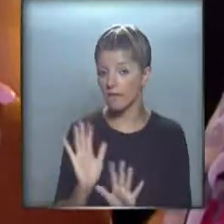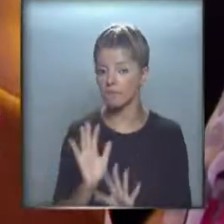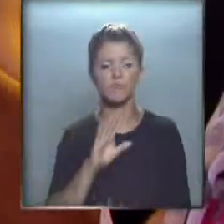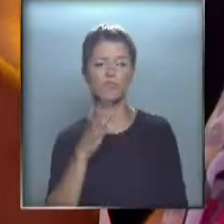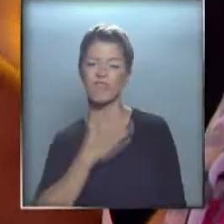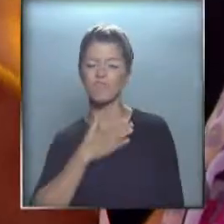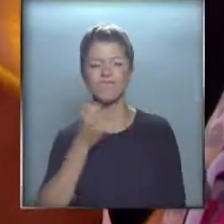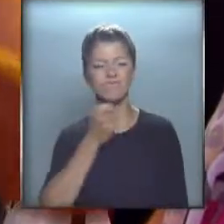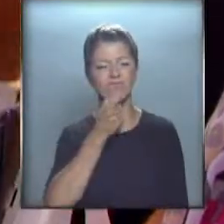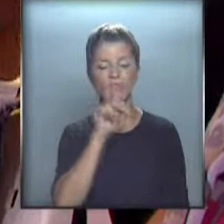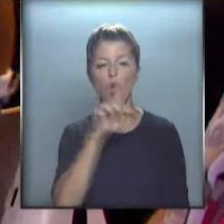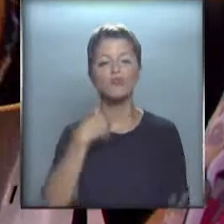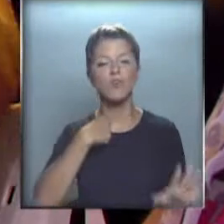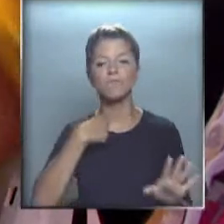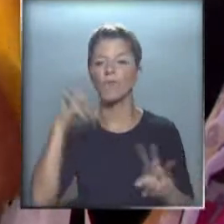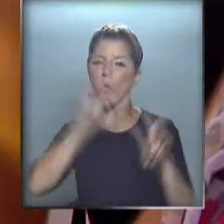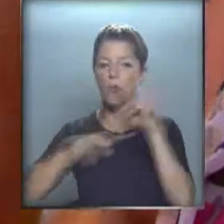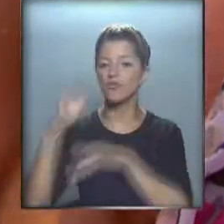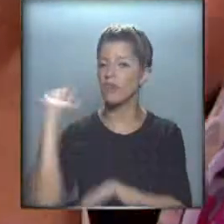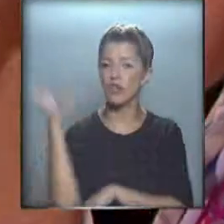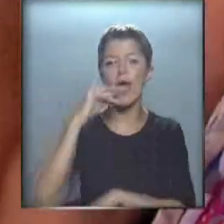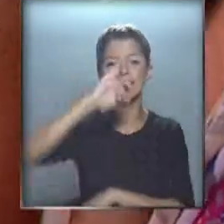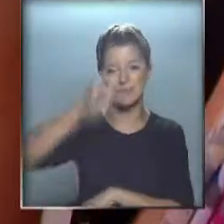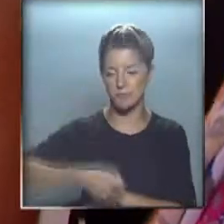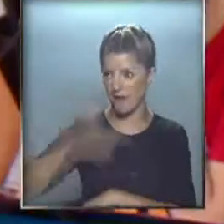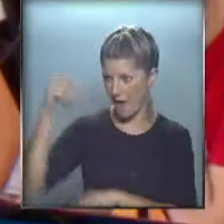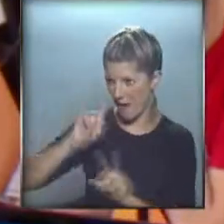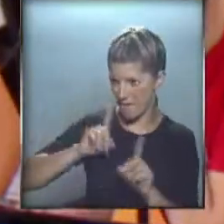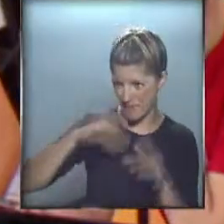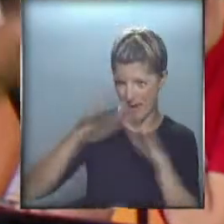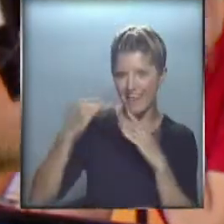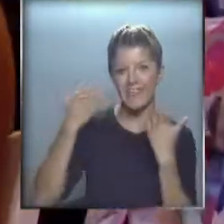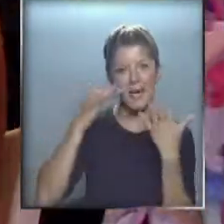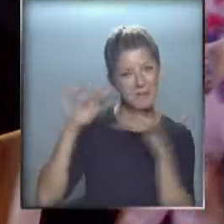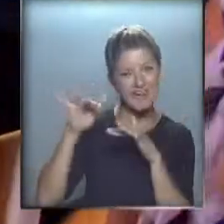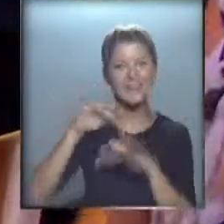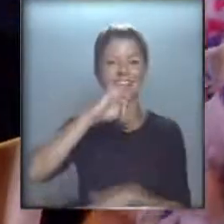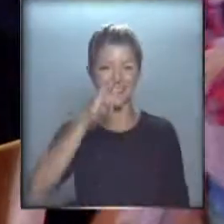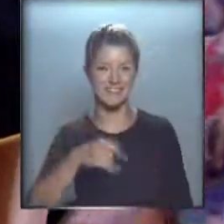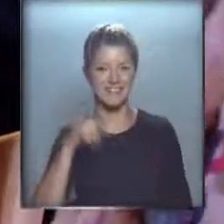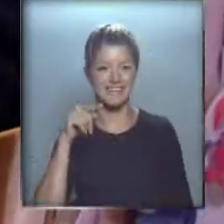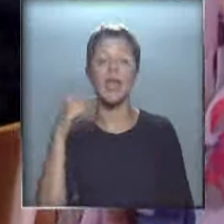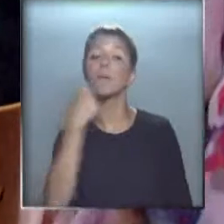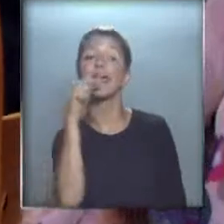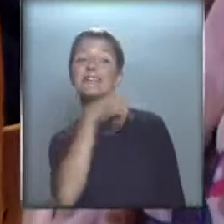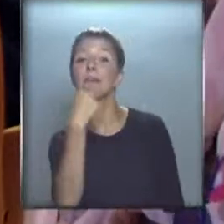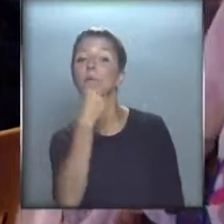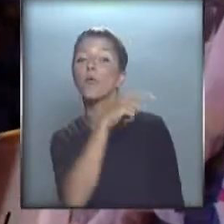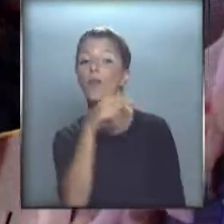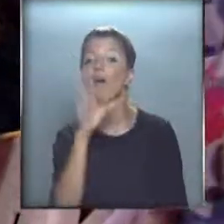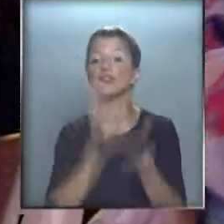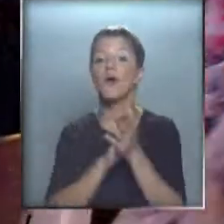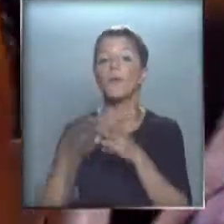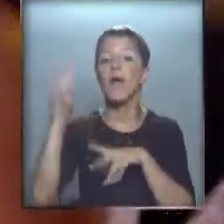sea... ¿Te estás mirando a tu casa? ¿Te estás mirando en sí, tu casa? Sí, me mirando. Ah, okay. Entiendo todo. No, ella estaba preguntando cuál era esa de